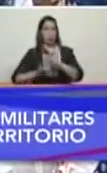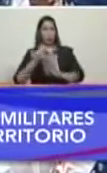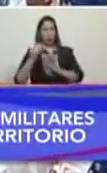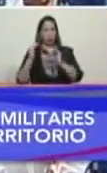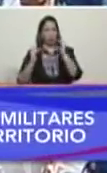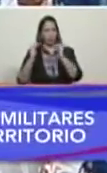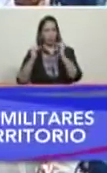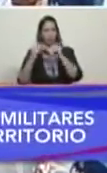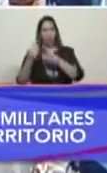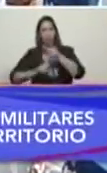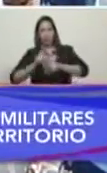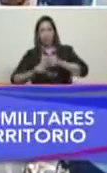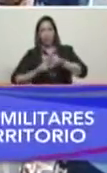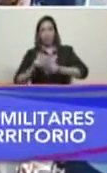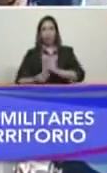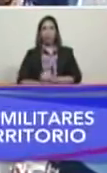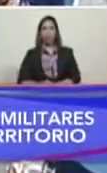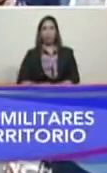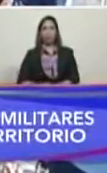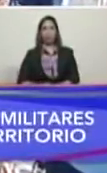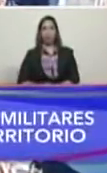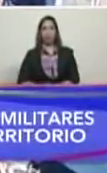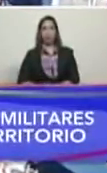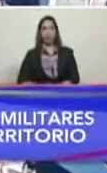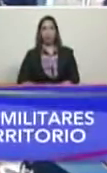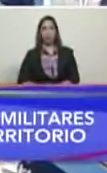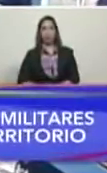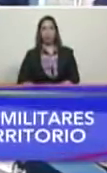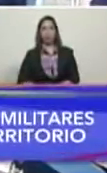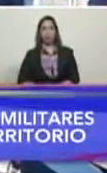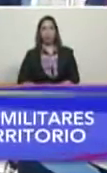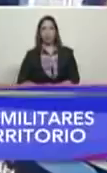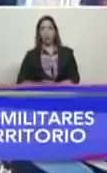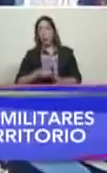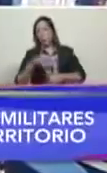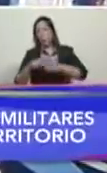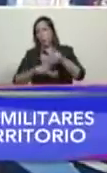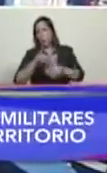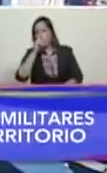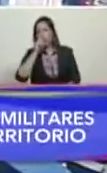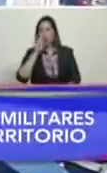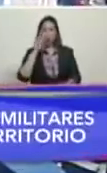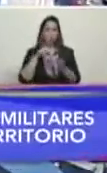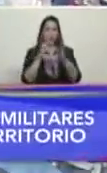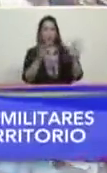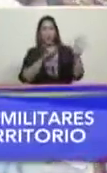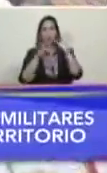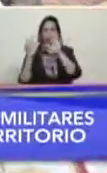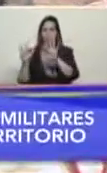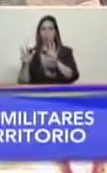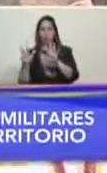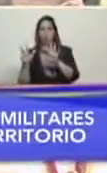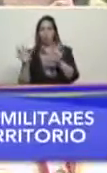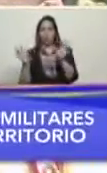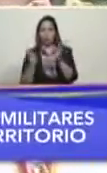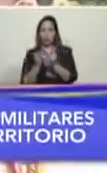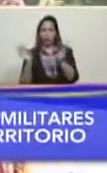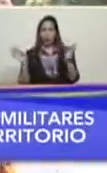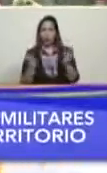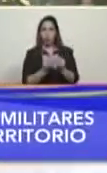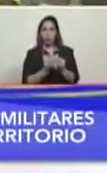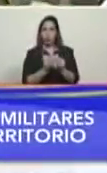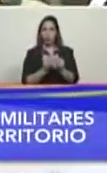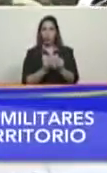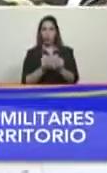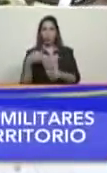balance. ¿Qué hemos hecho en el año 2018? Hay un resultado del esfuerzo.